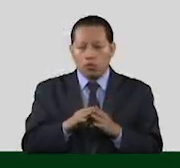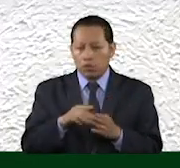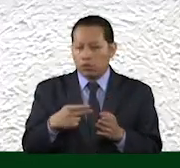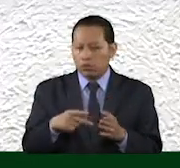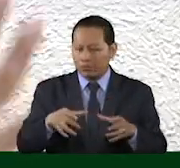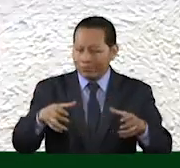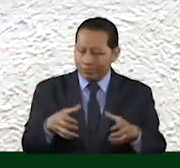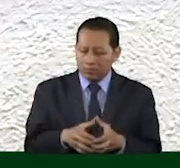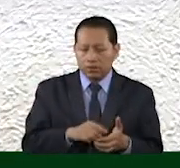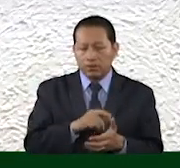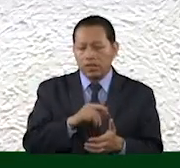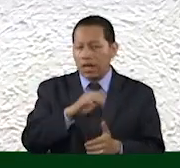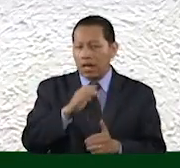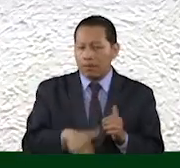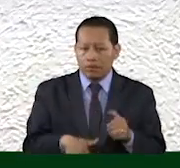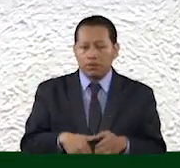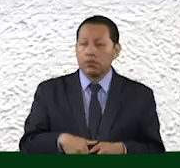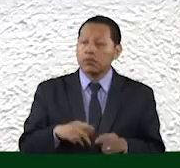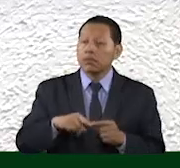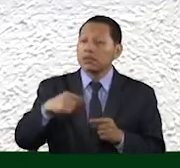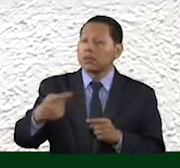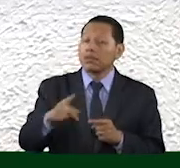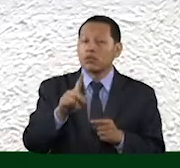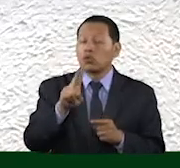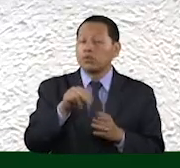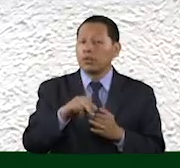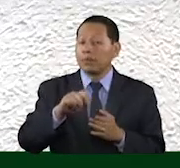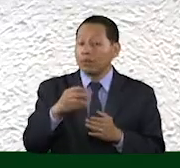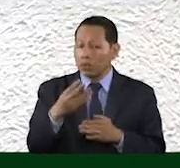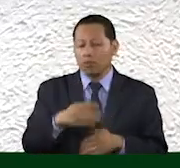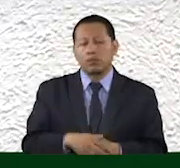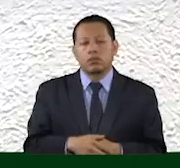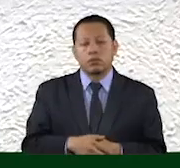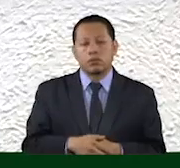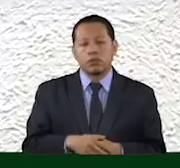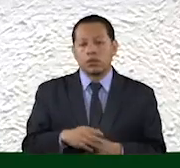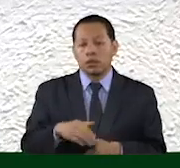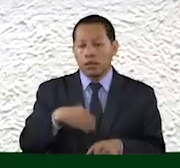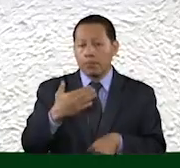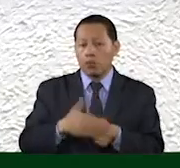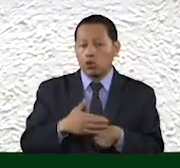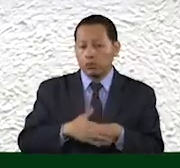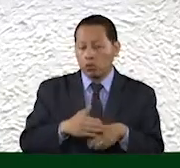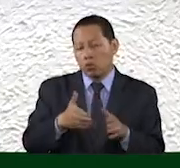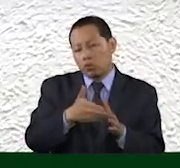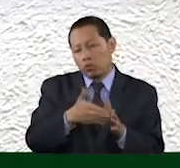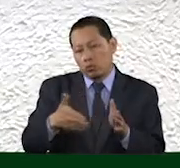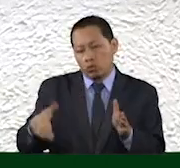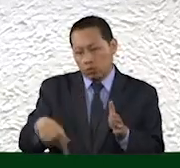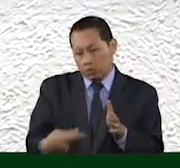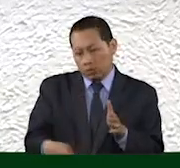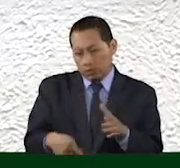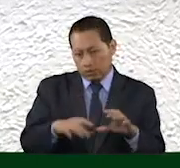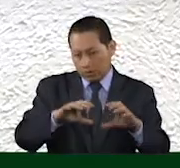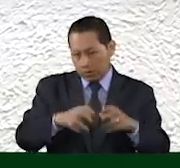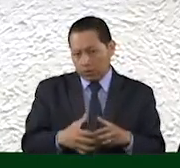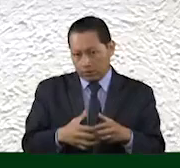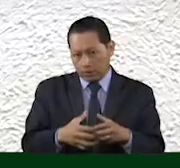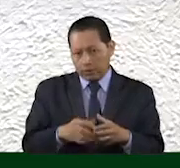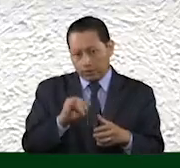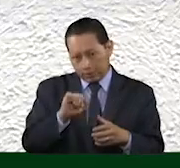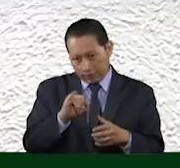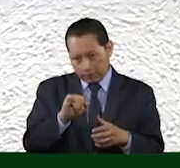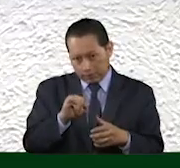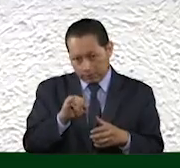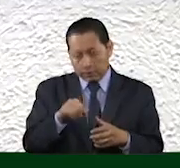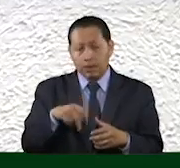legislatura se va para el 2024 para para el siguiente periodo de esta legislatura Sí desde luego